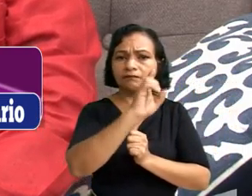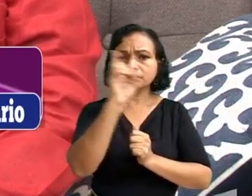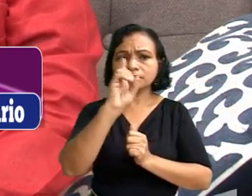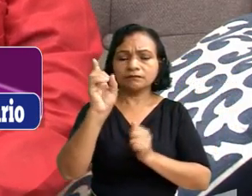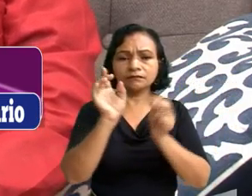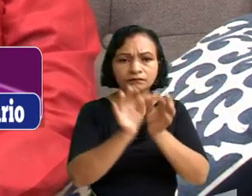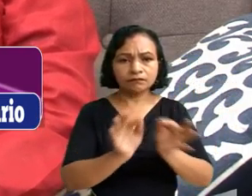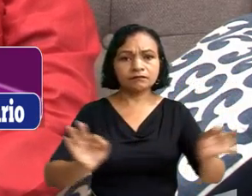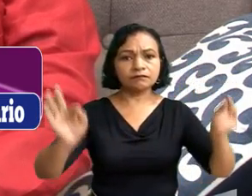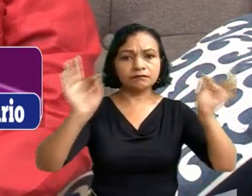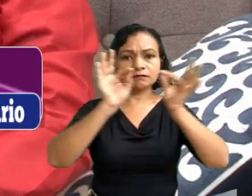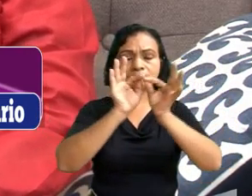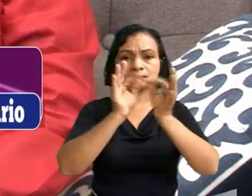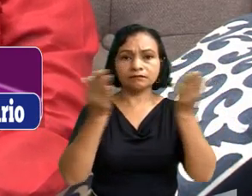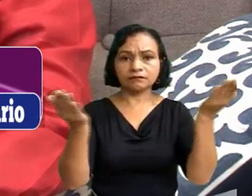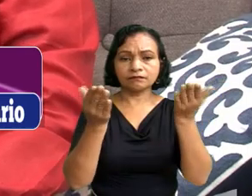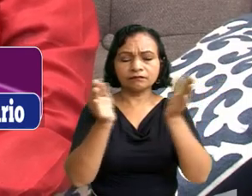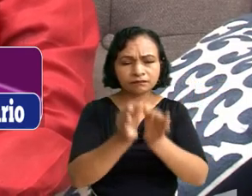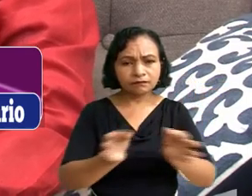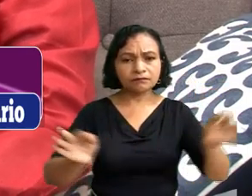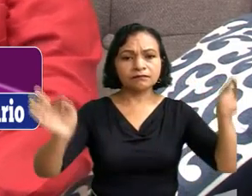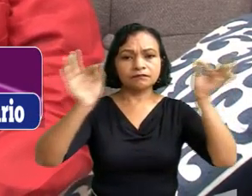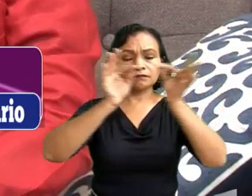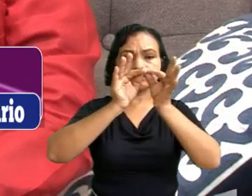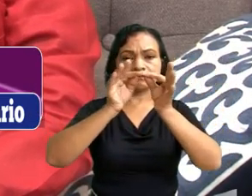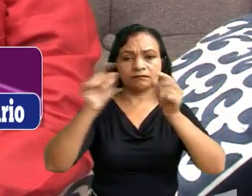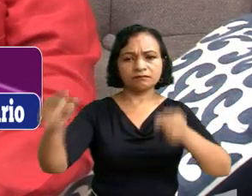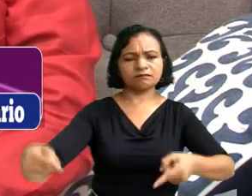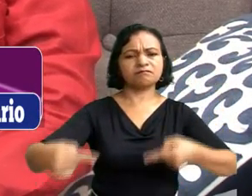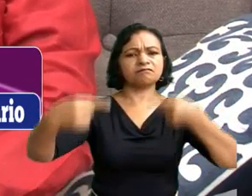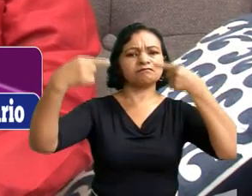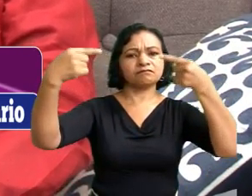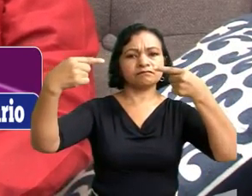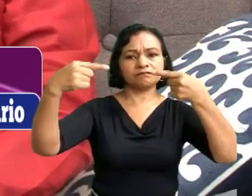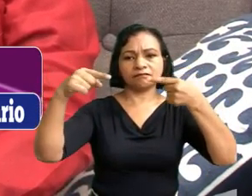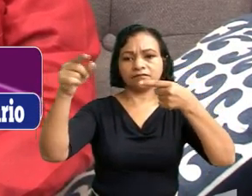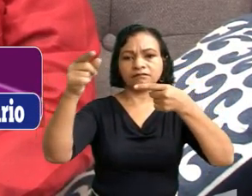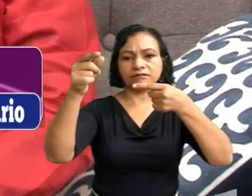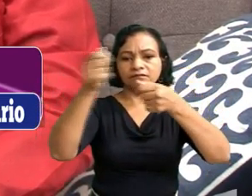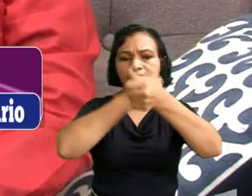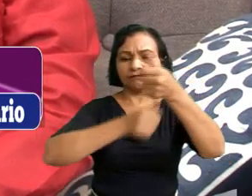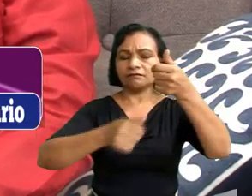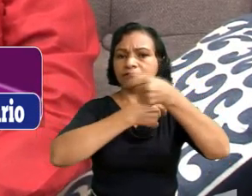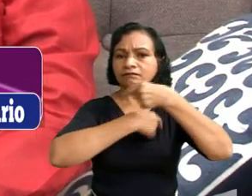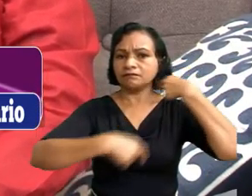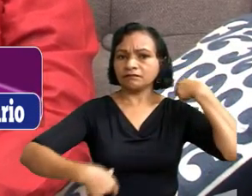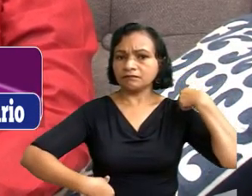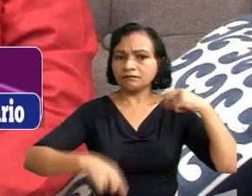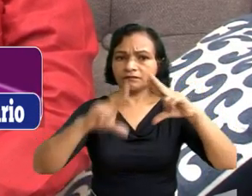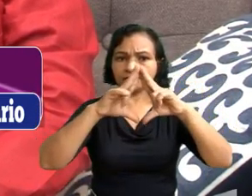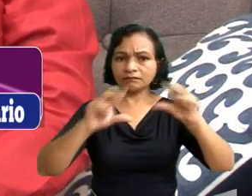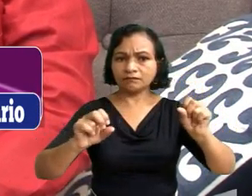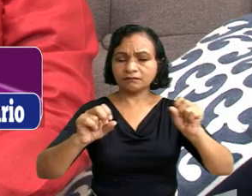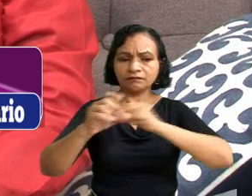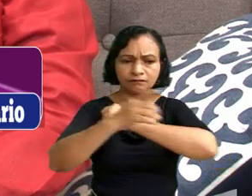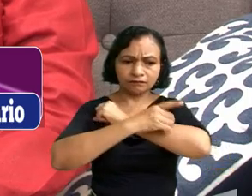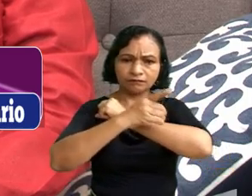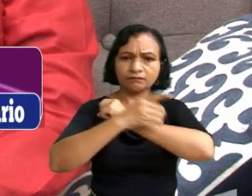principal jefe uno de los principales jefes de la junta fue vicepresidente de la república junto con el comandante